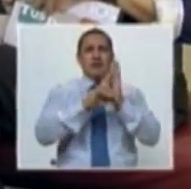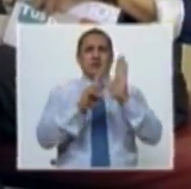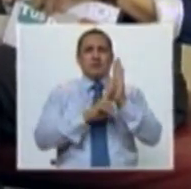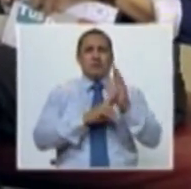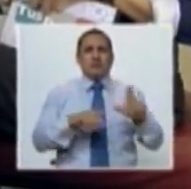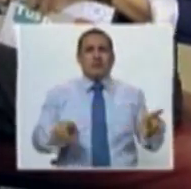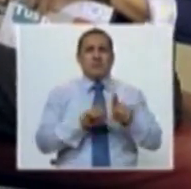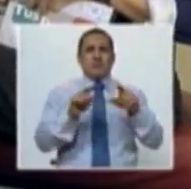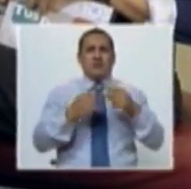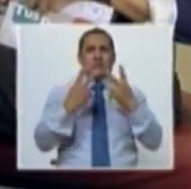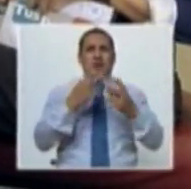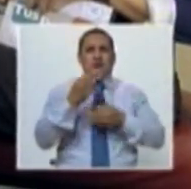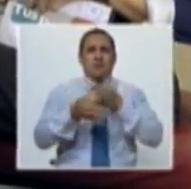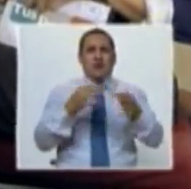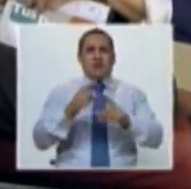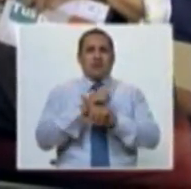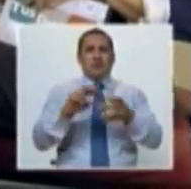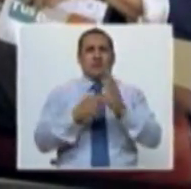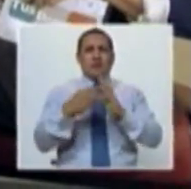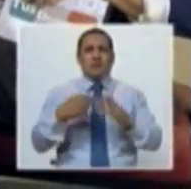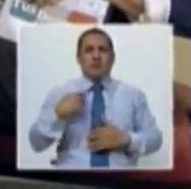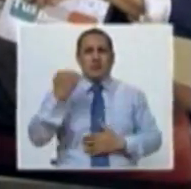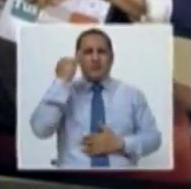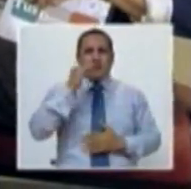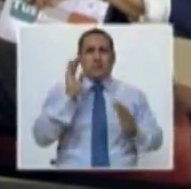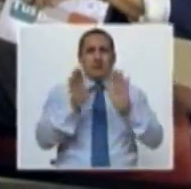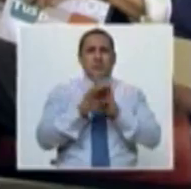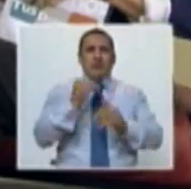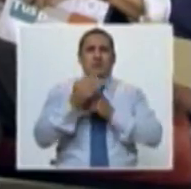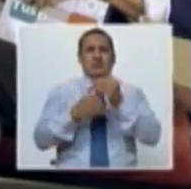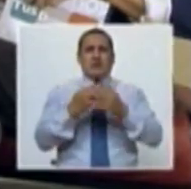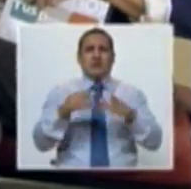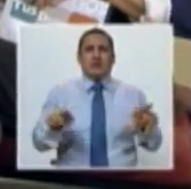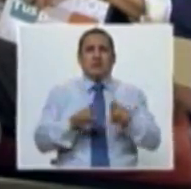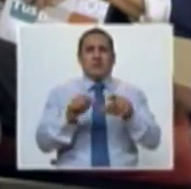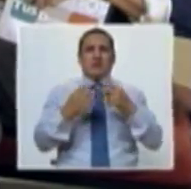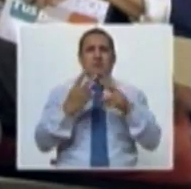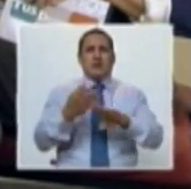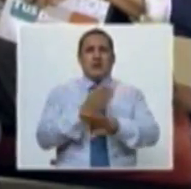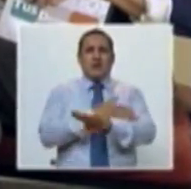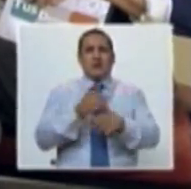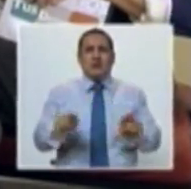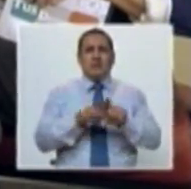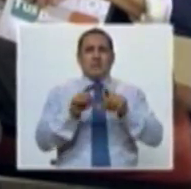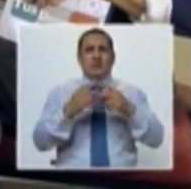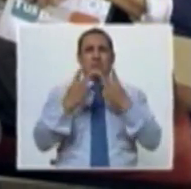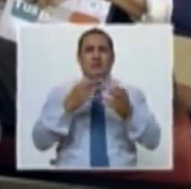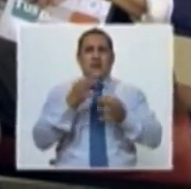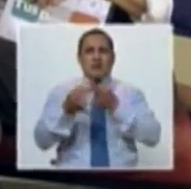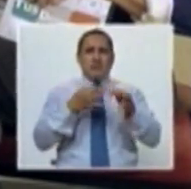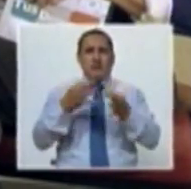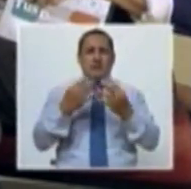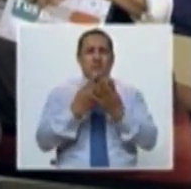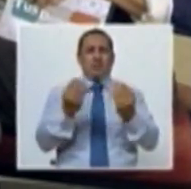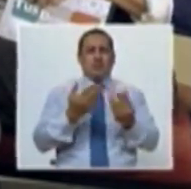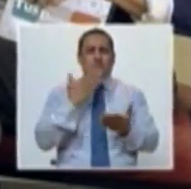ejemplo, ¿no? Lo cual no implica persecución ideológica, ¿no? Porque en este caso se refiere a